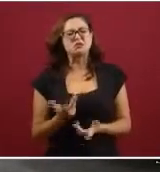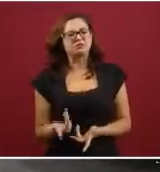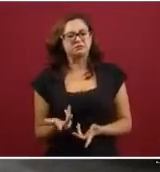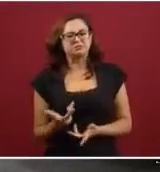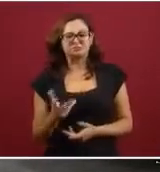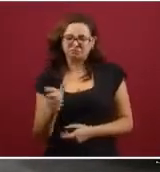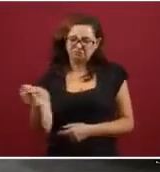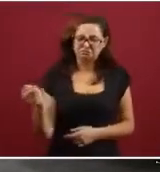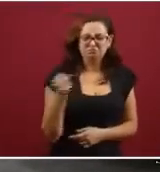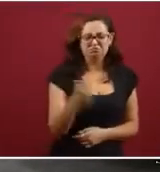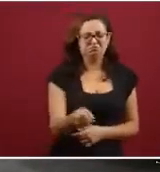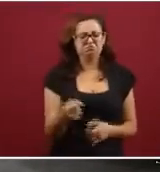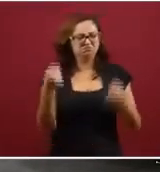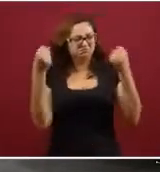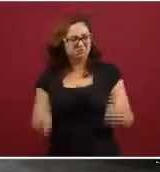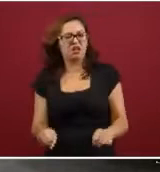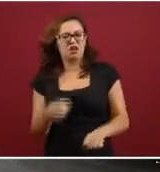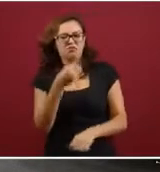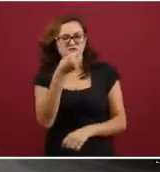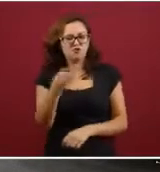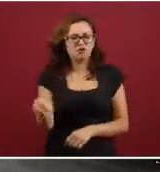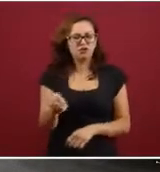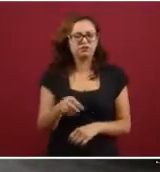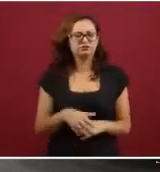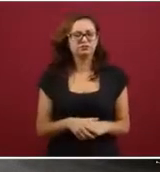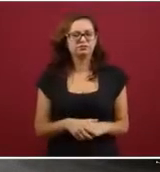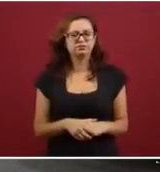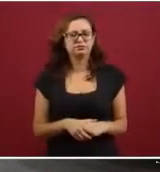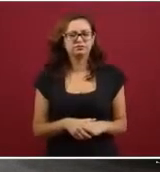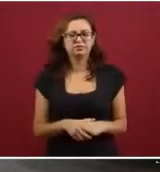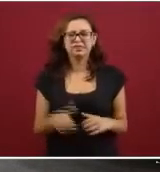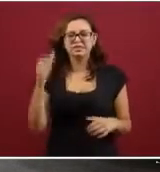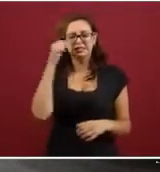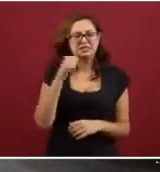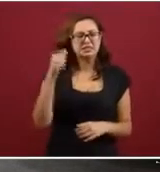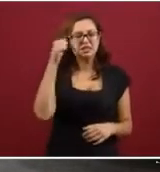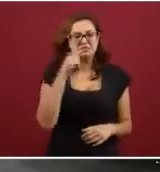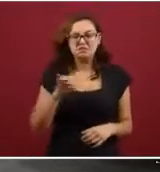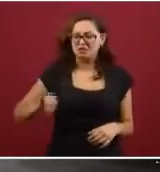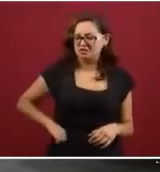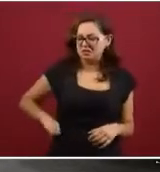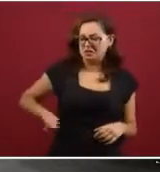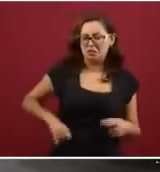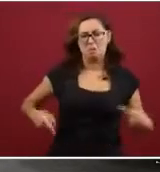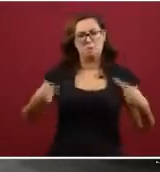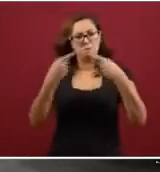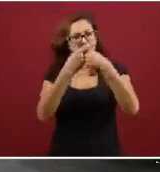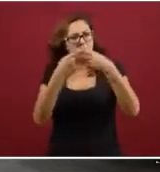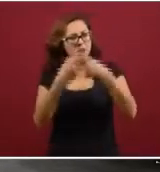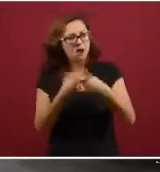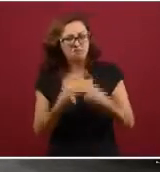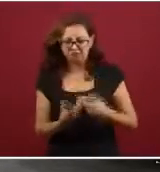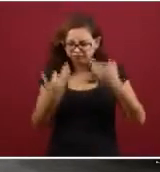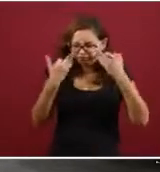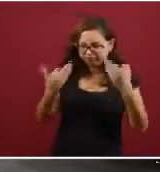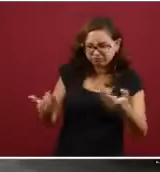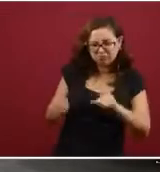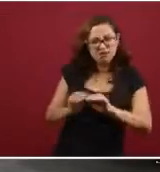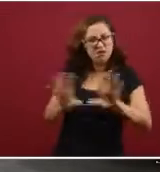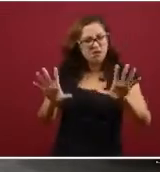estas imposiciones? Y dice él, con patente conflicto de intereses. Bueno,